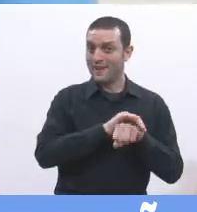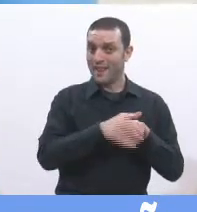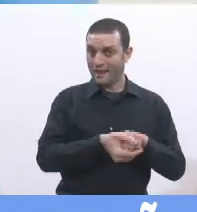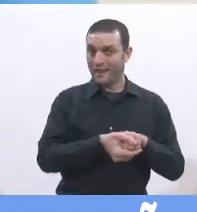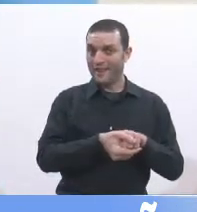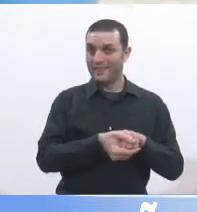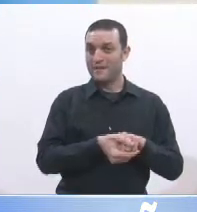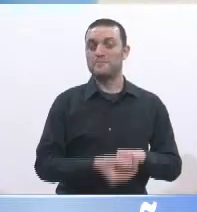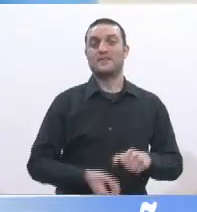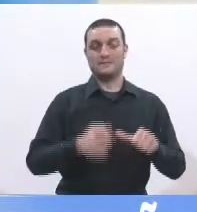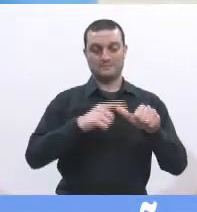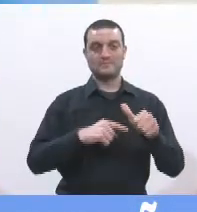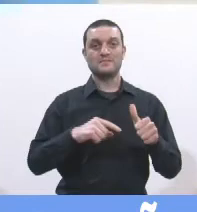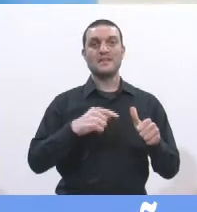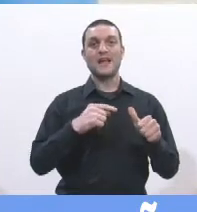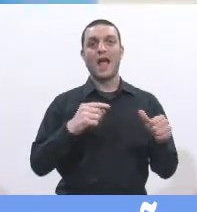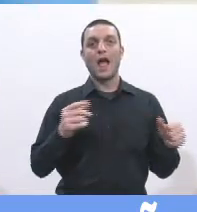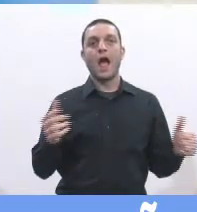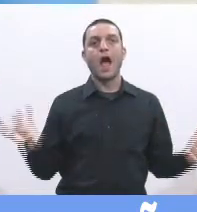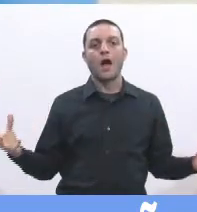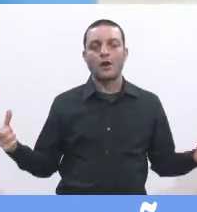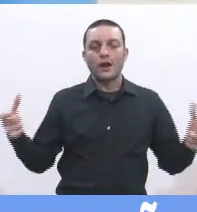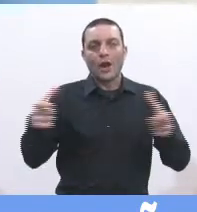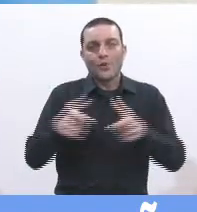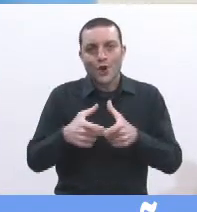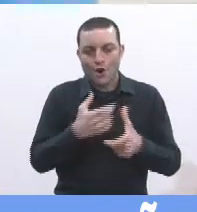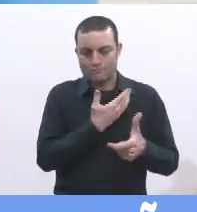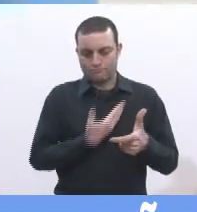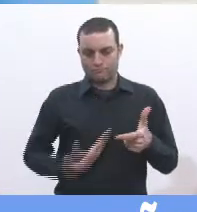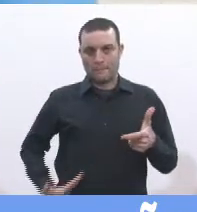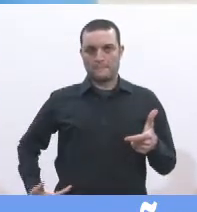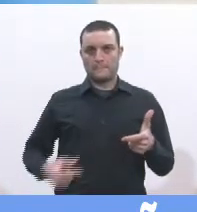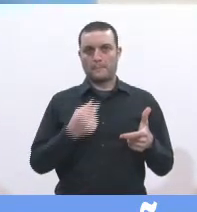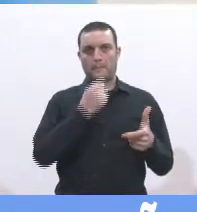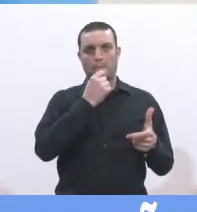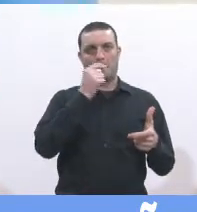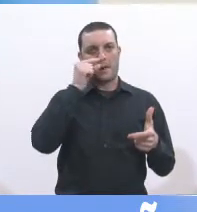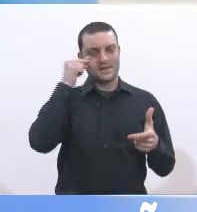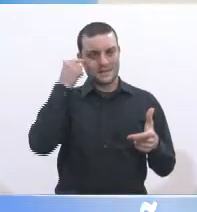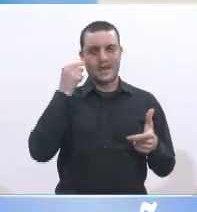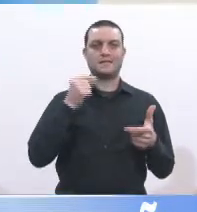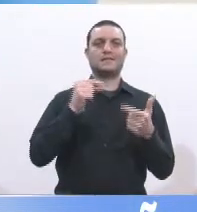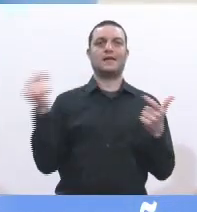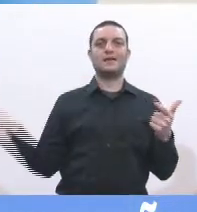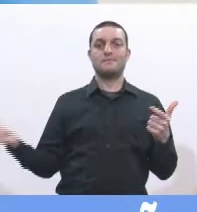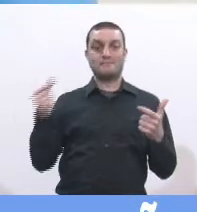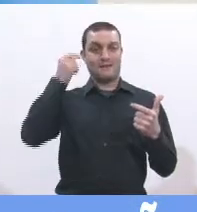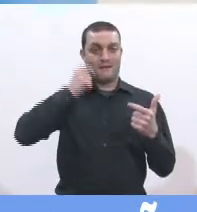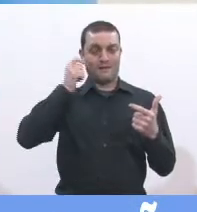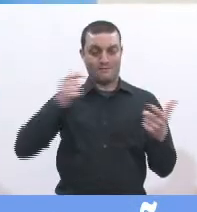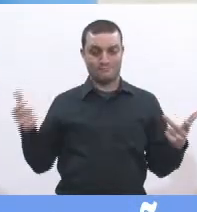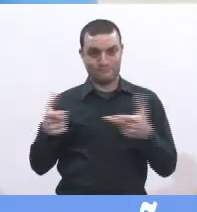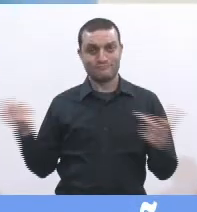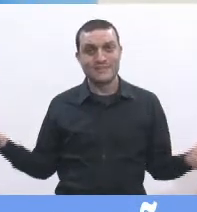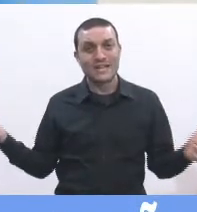de Buenos Aires, cuando empezó la pandemia, que buscó el diálogo, que buscó el consenso, que acató y defendió